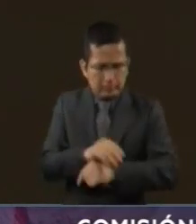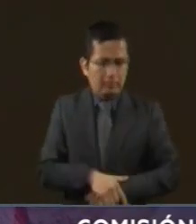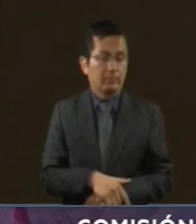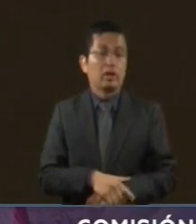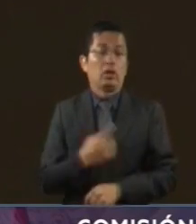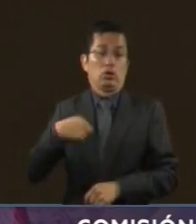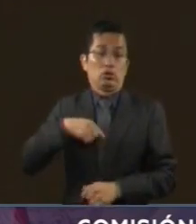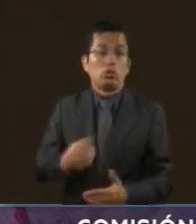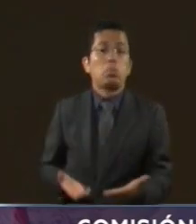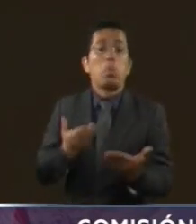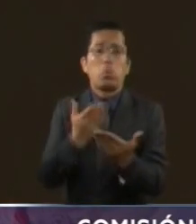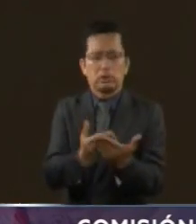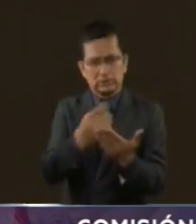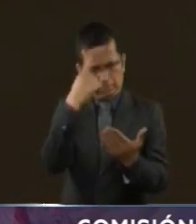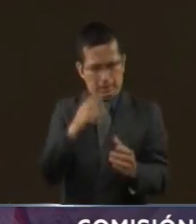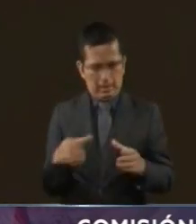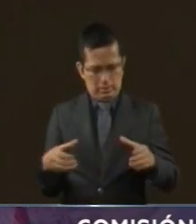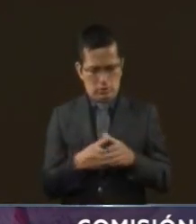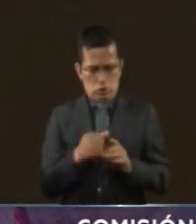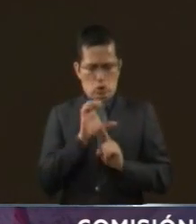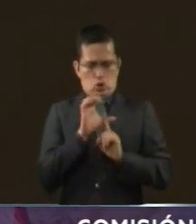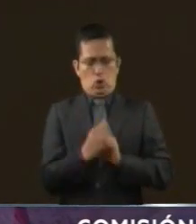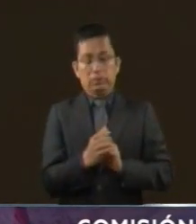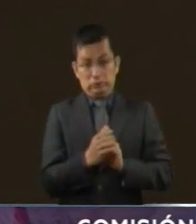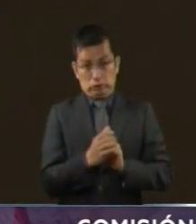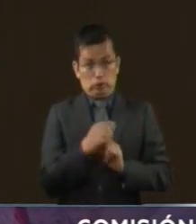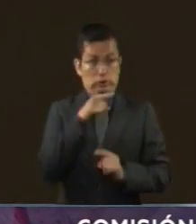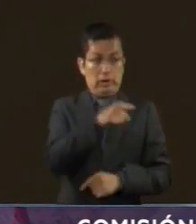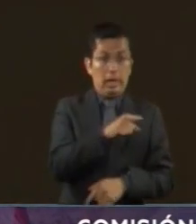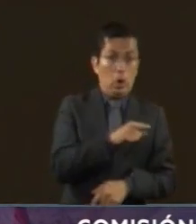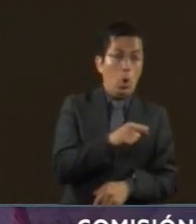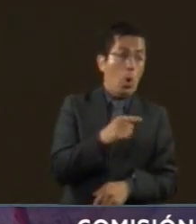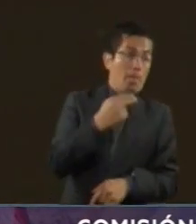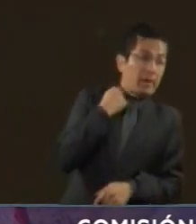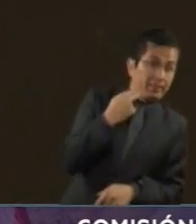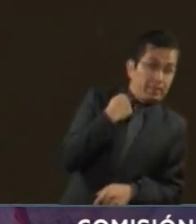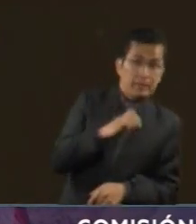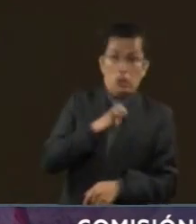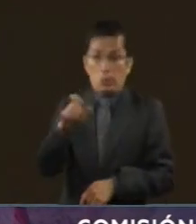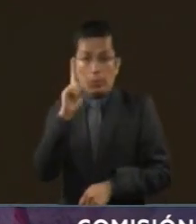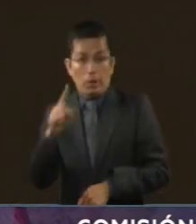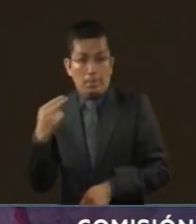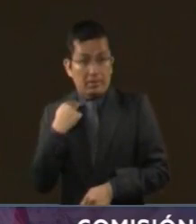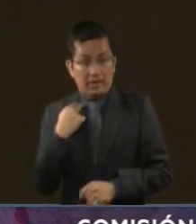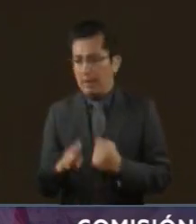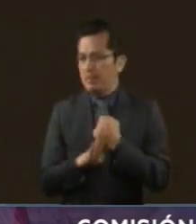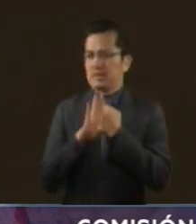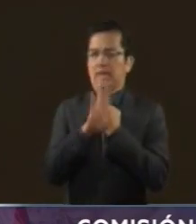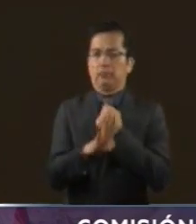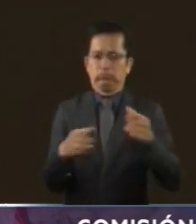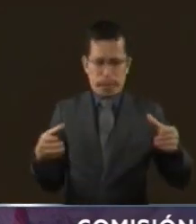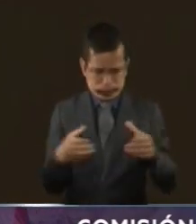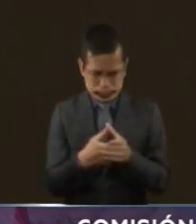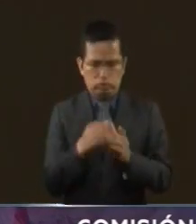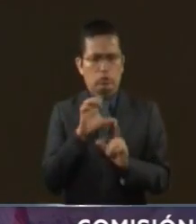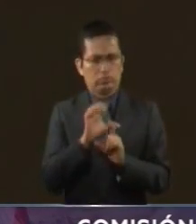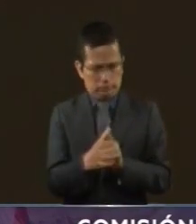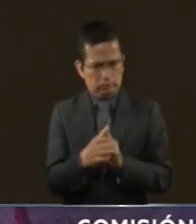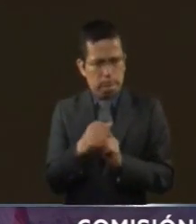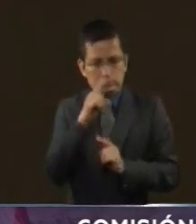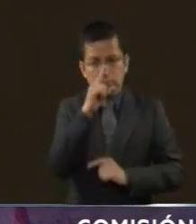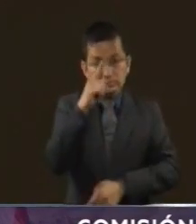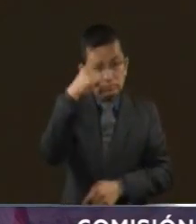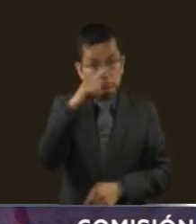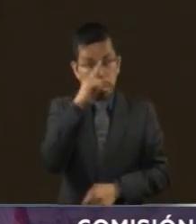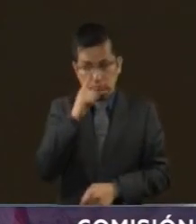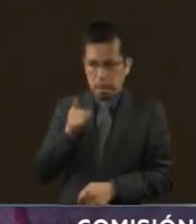Comisión Antihomicidios y Antifeminicidios precisamente por este éxito, estas experiencias